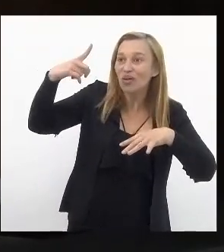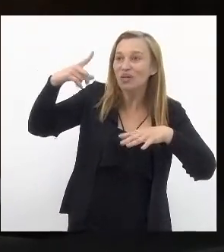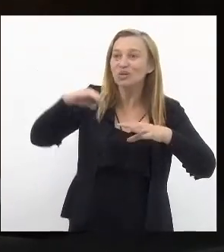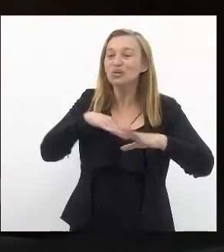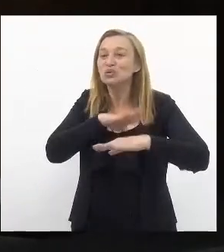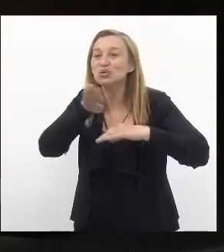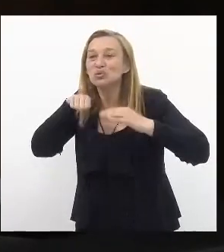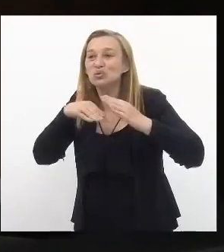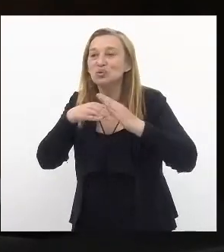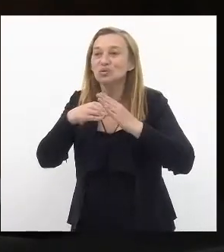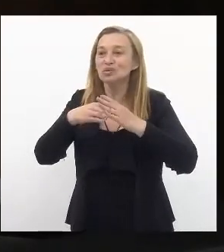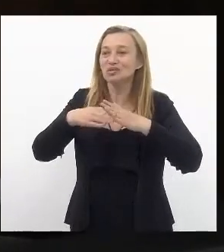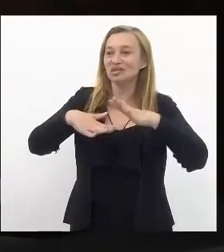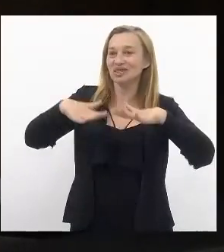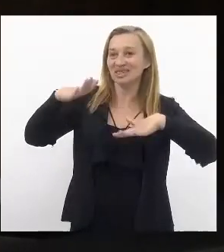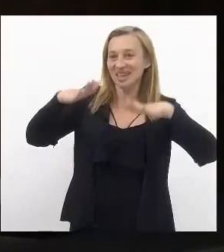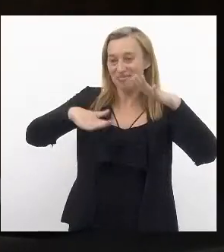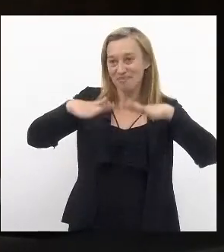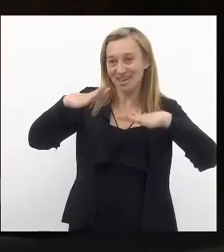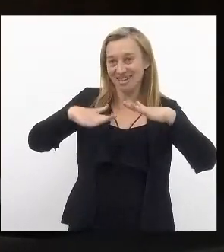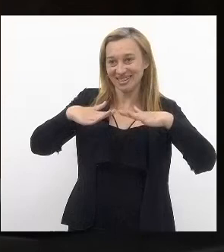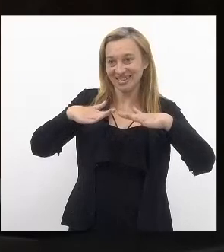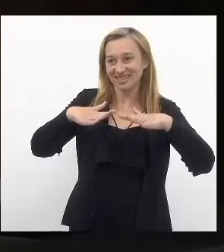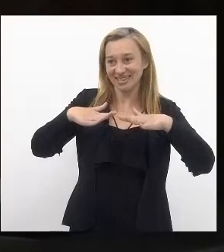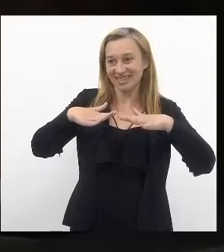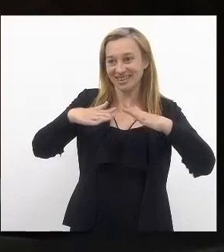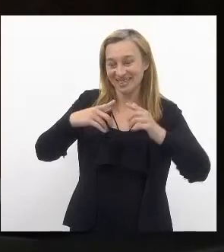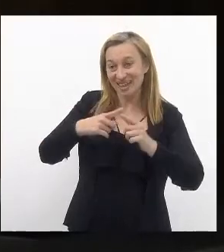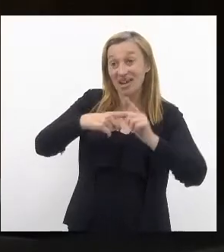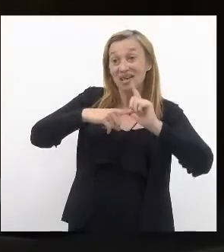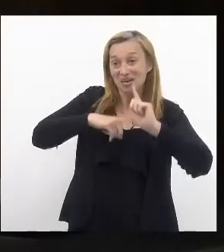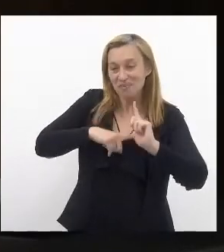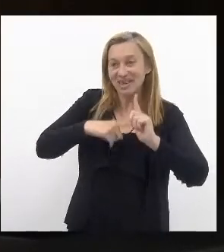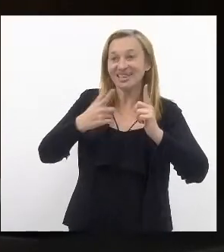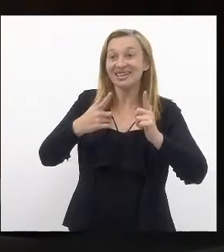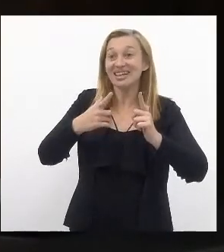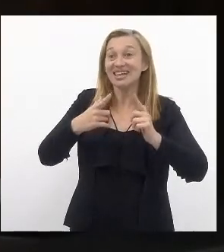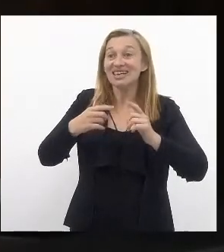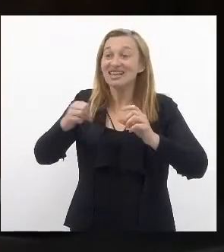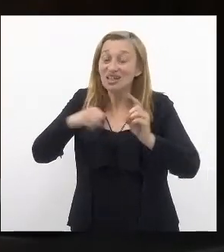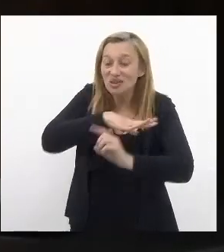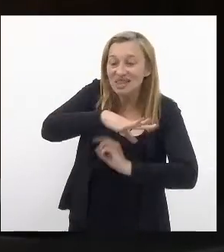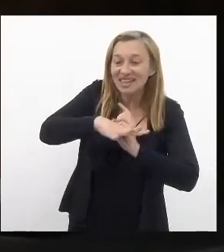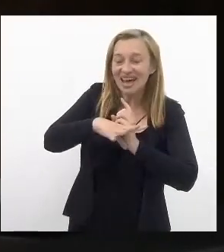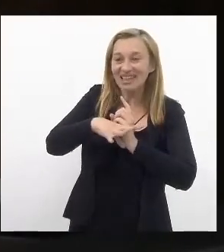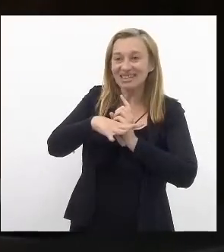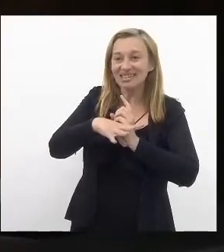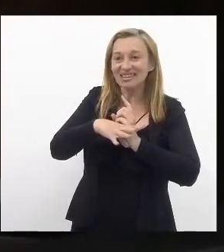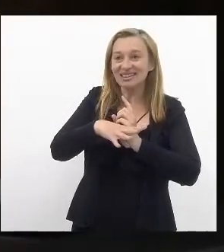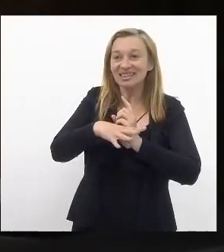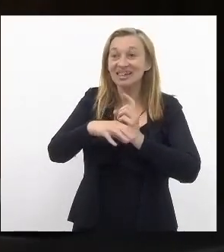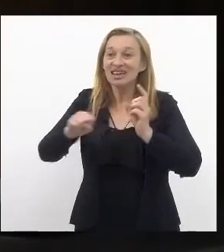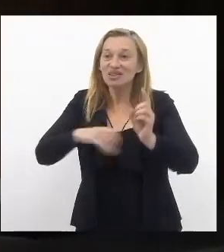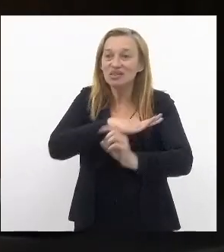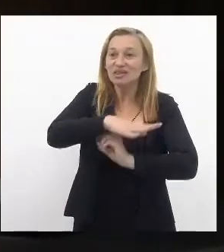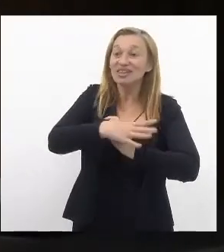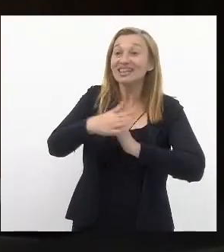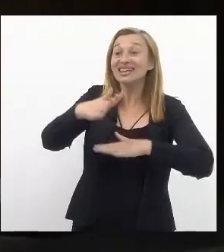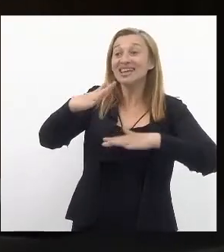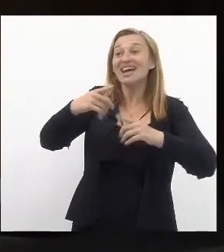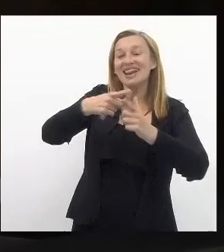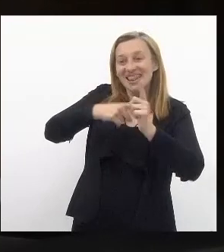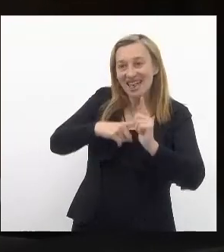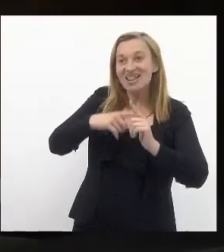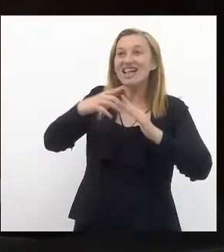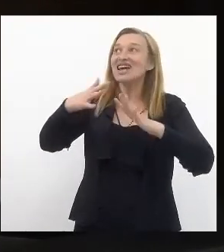de todo. El individuo depende de la sociedad y la sociedad depende del individuo.